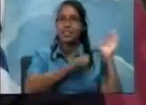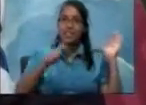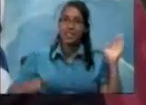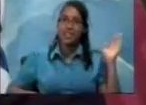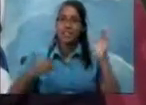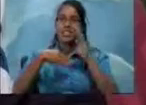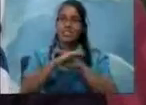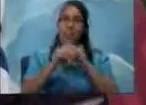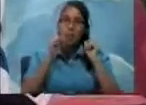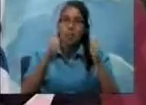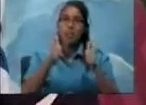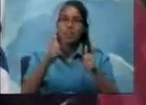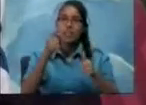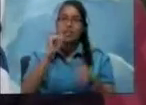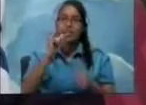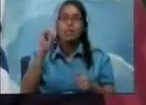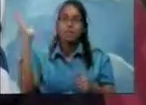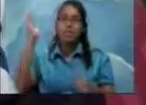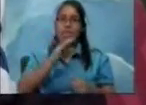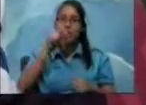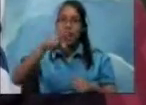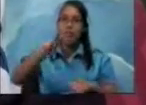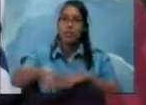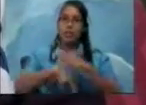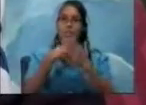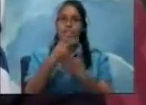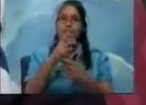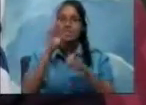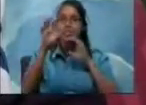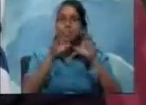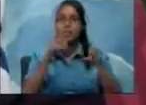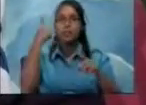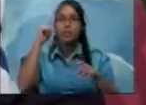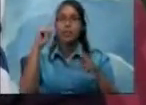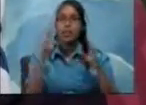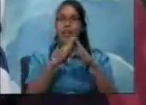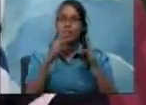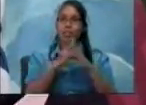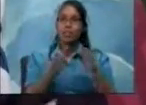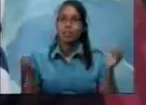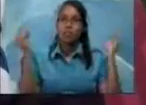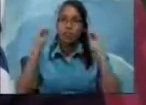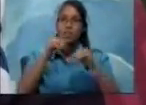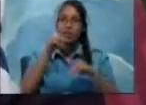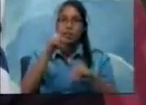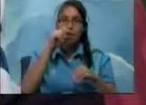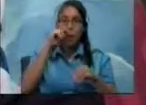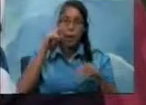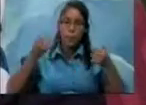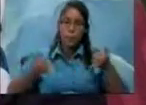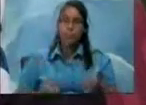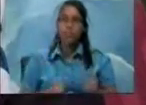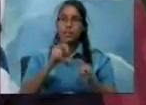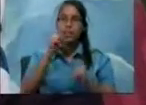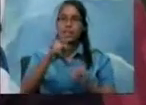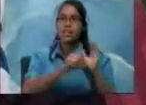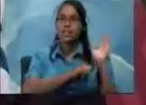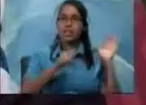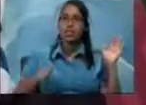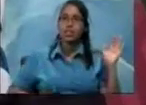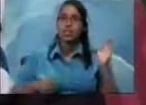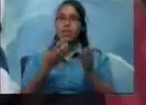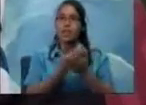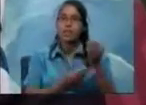señor la saca con y me vine pastor a la vigilia internacional poniéndole a mi hija el al Señor en las